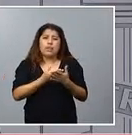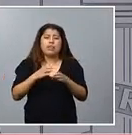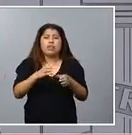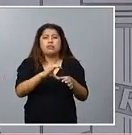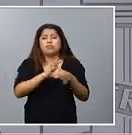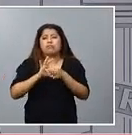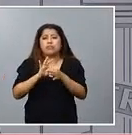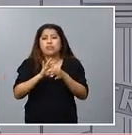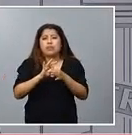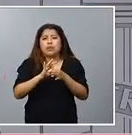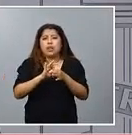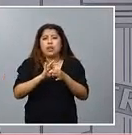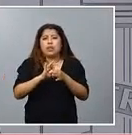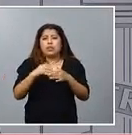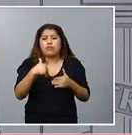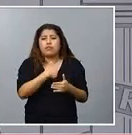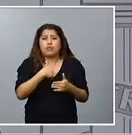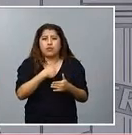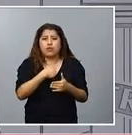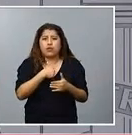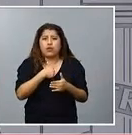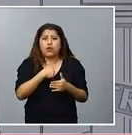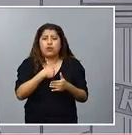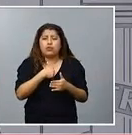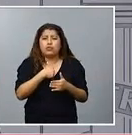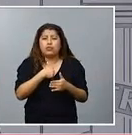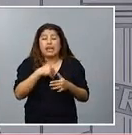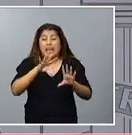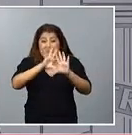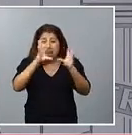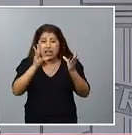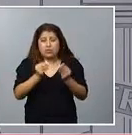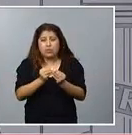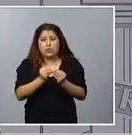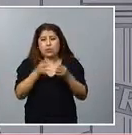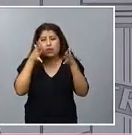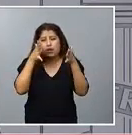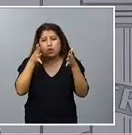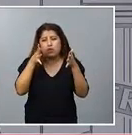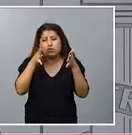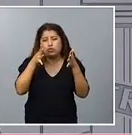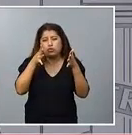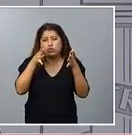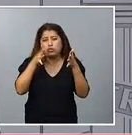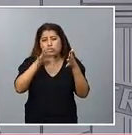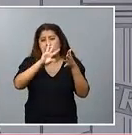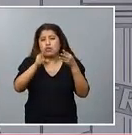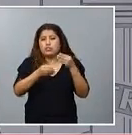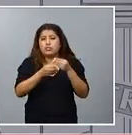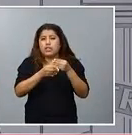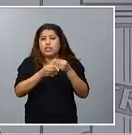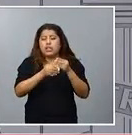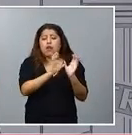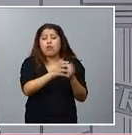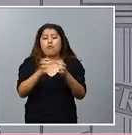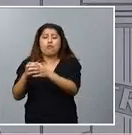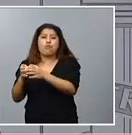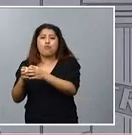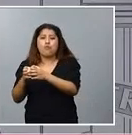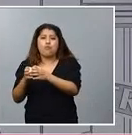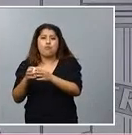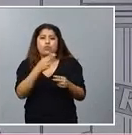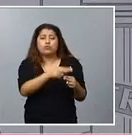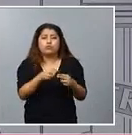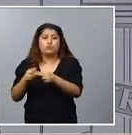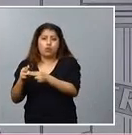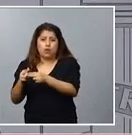Funciones que informe telefónicamente sobre las conclusiones de este Consejo Extraordinario a todos los grupos parlamentarios, a los que lógicamente